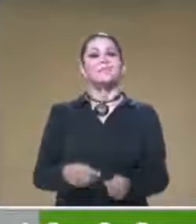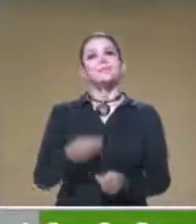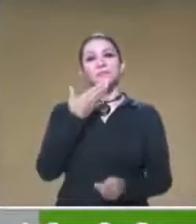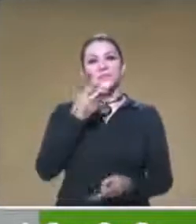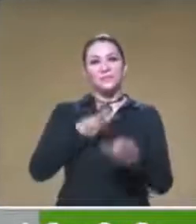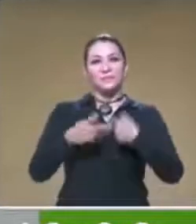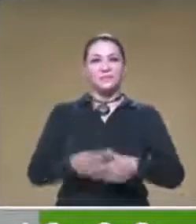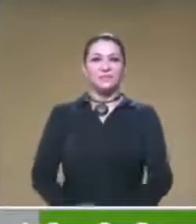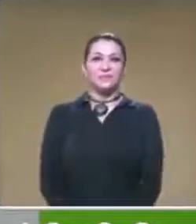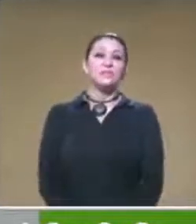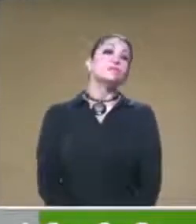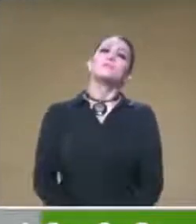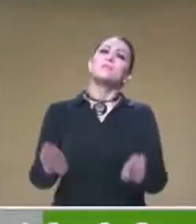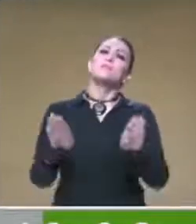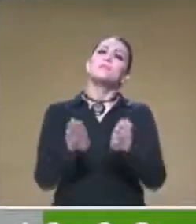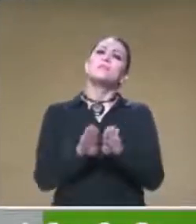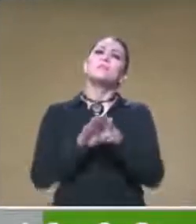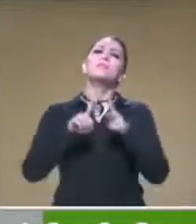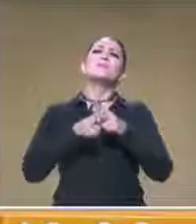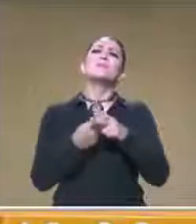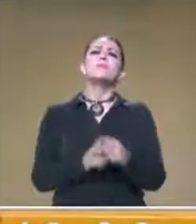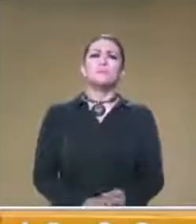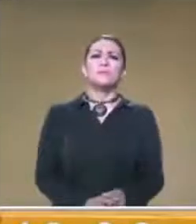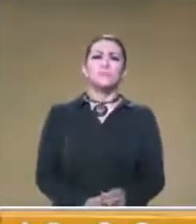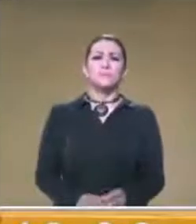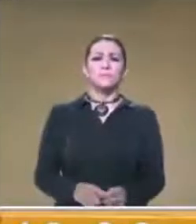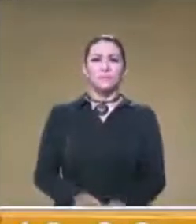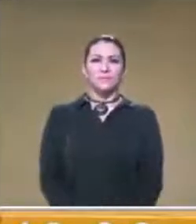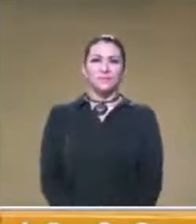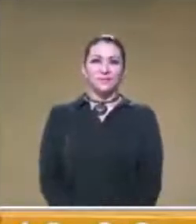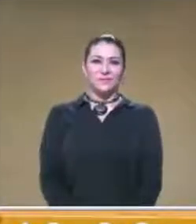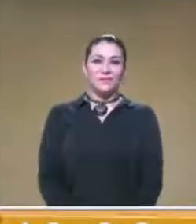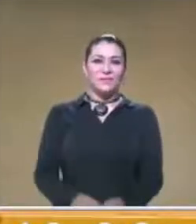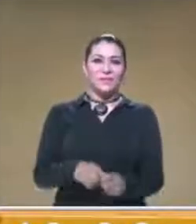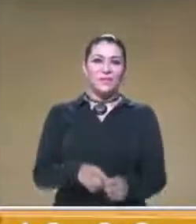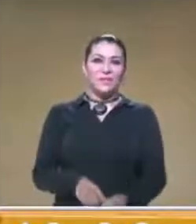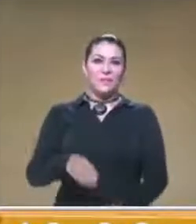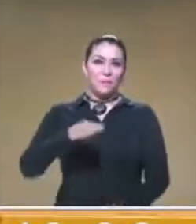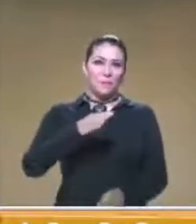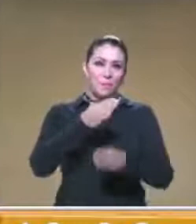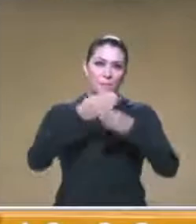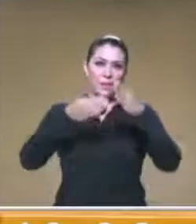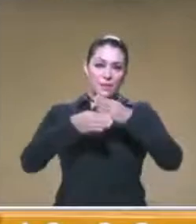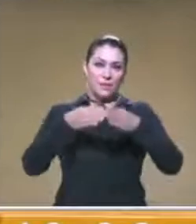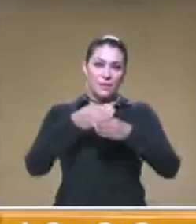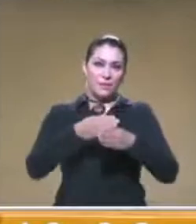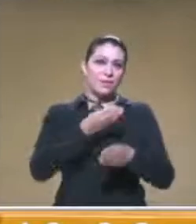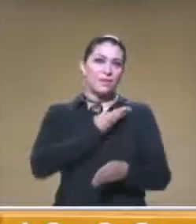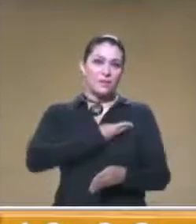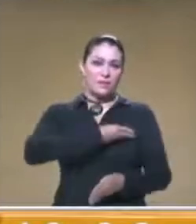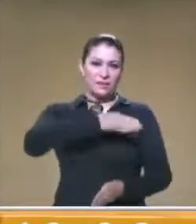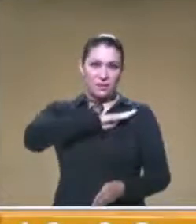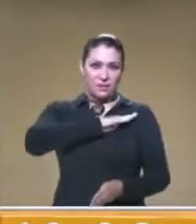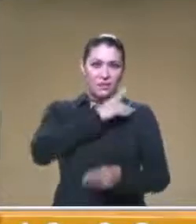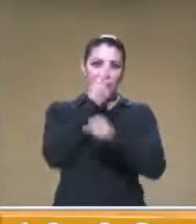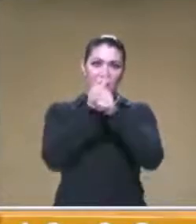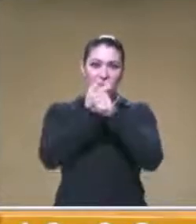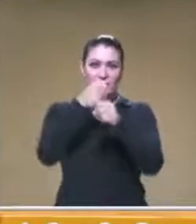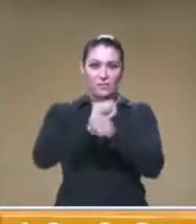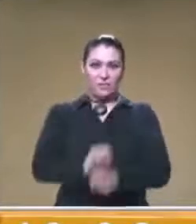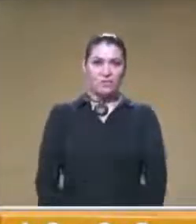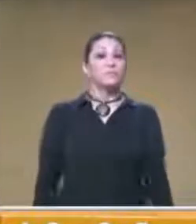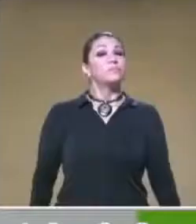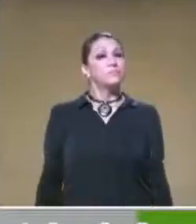iniciar? Bienvenida. Muchas gracias. Vamos a comenzar con la asignatura de lengua materna, español, primer grado.